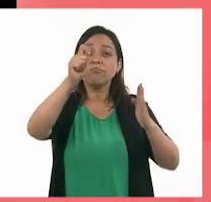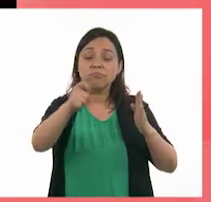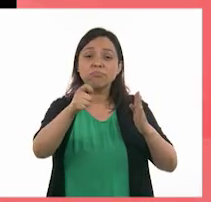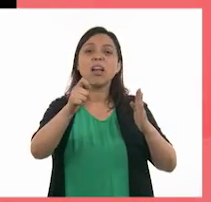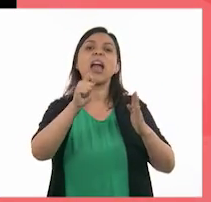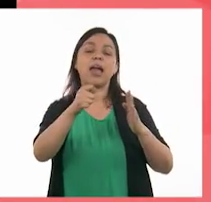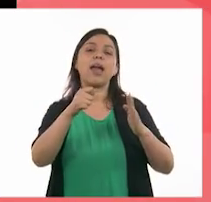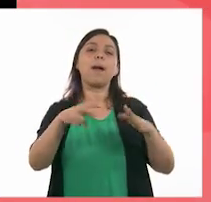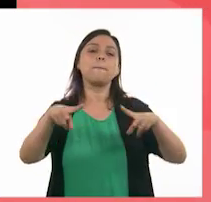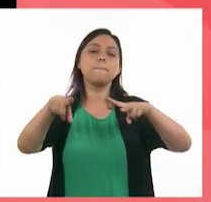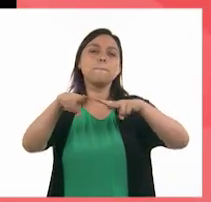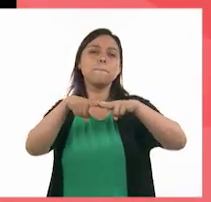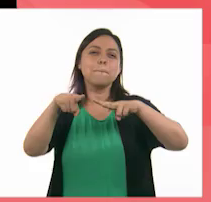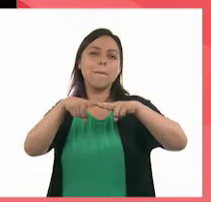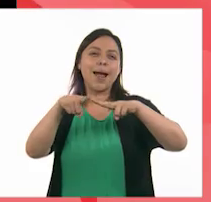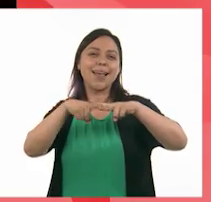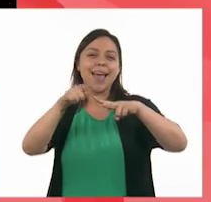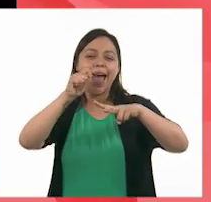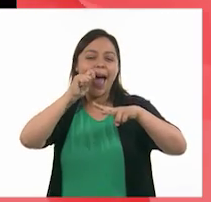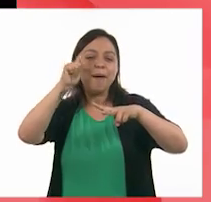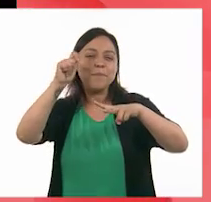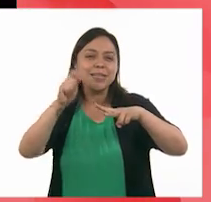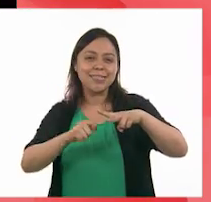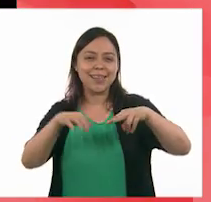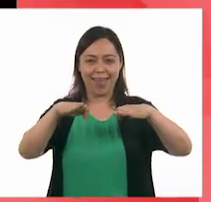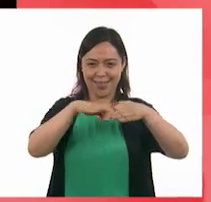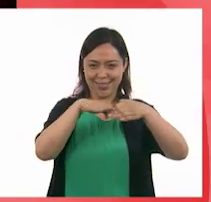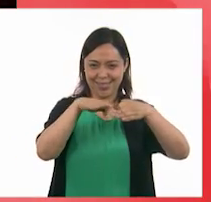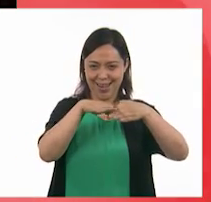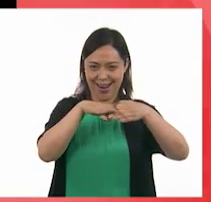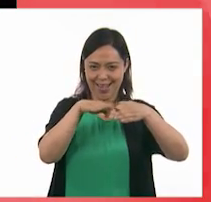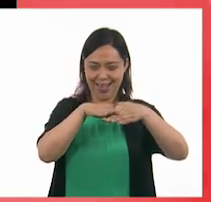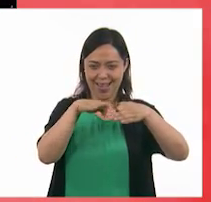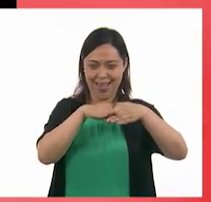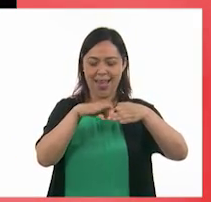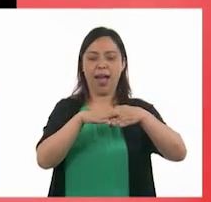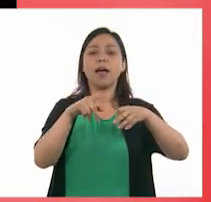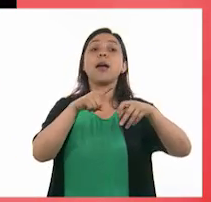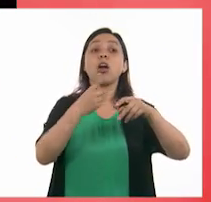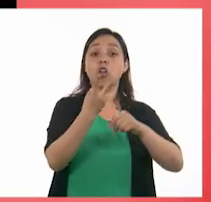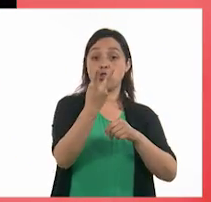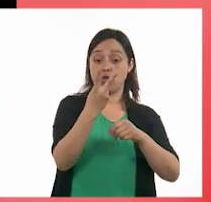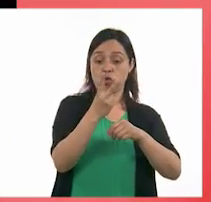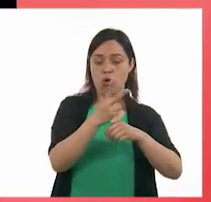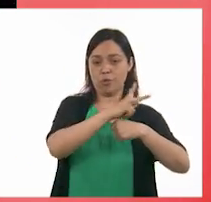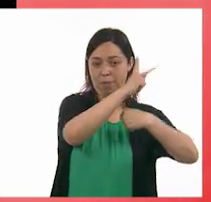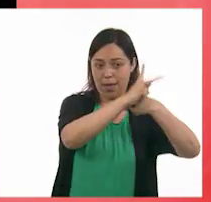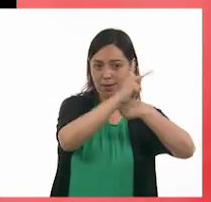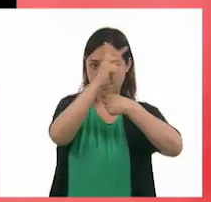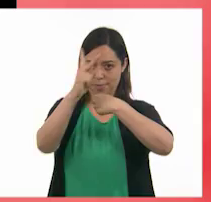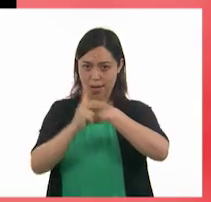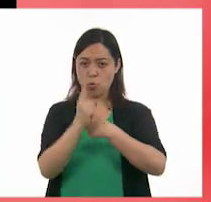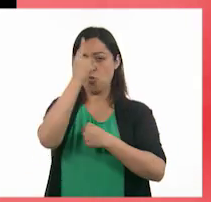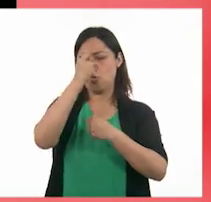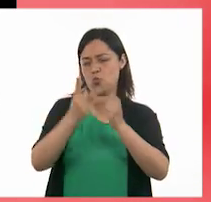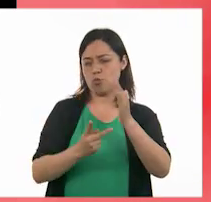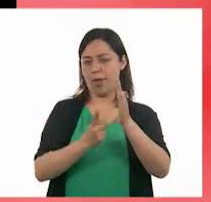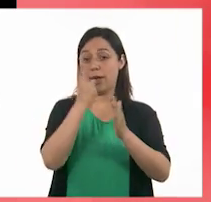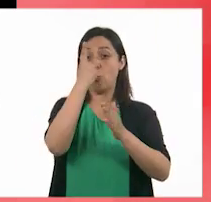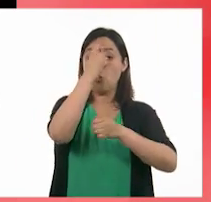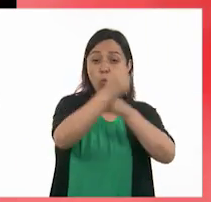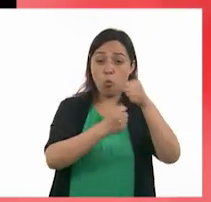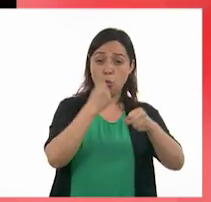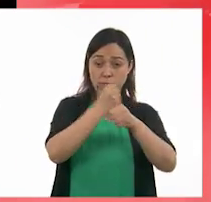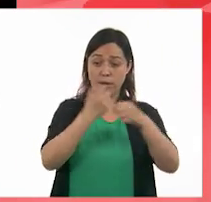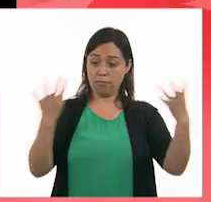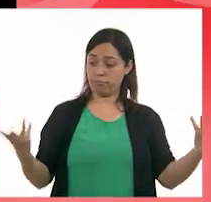colinda con el Parque de la Amistad, ¿no? Que es un parque en el cual ambas naciones tienen un acuerdo para una vez al año reunir familias del otro lado de la